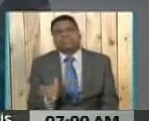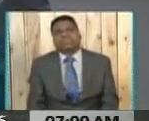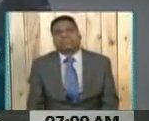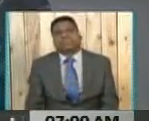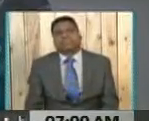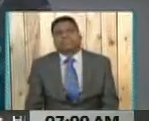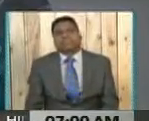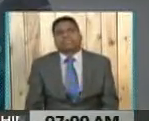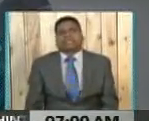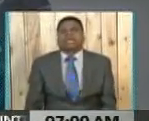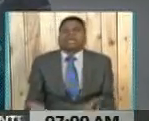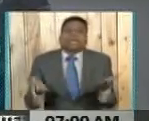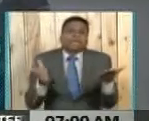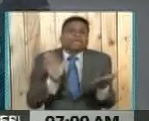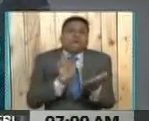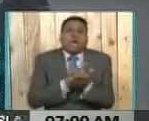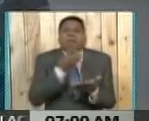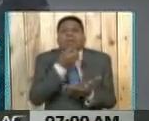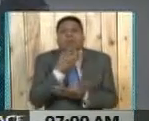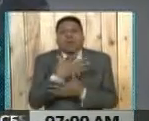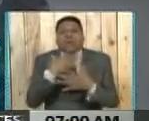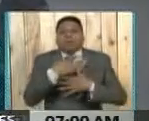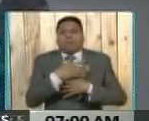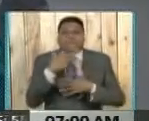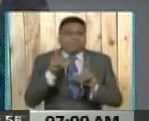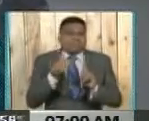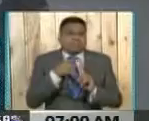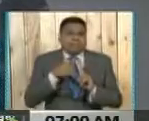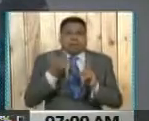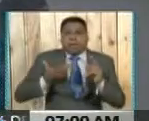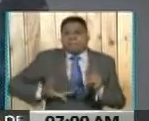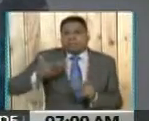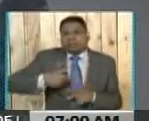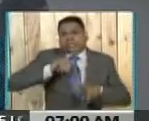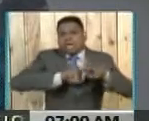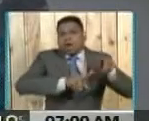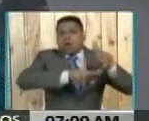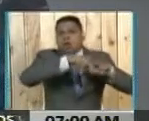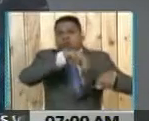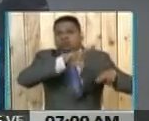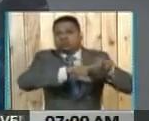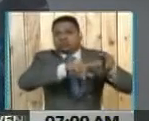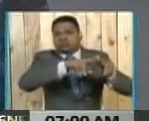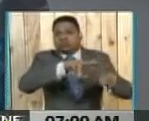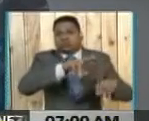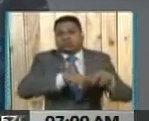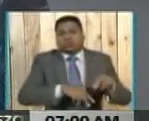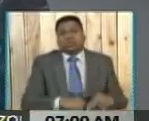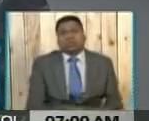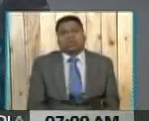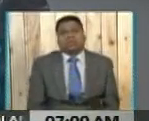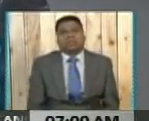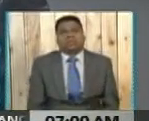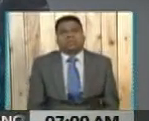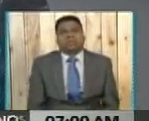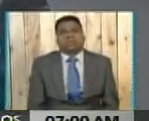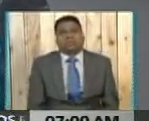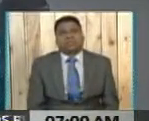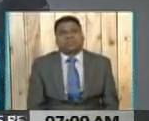la importancia, digamos, de la construcción, eso creo que es lo